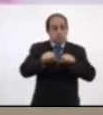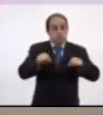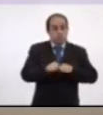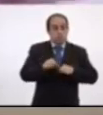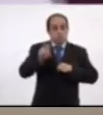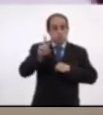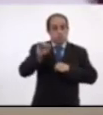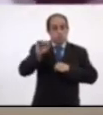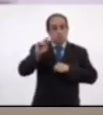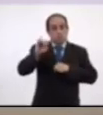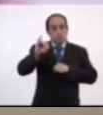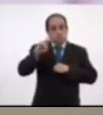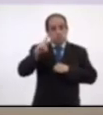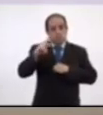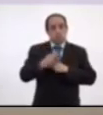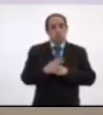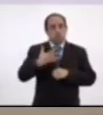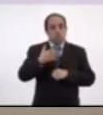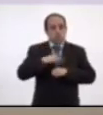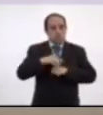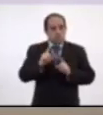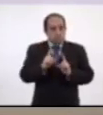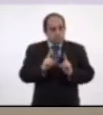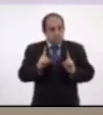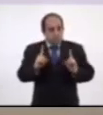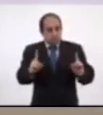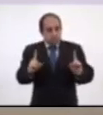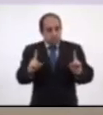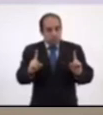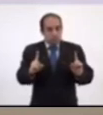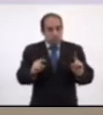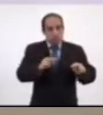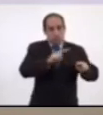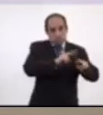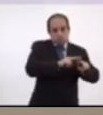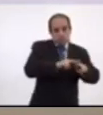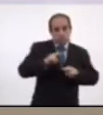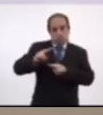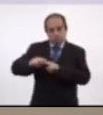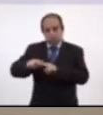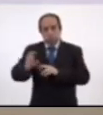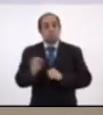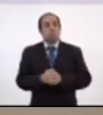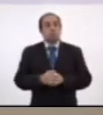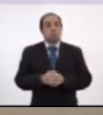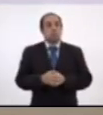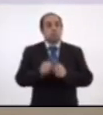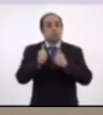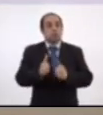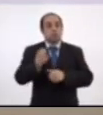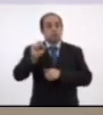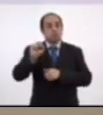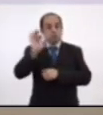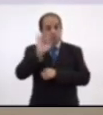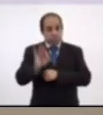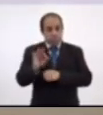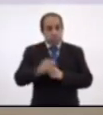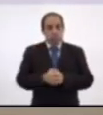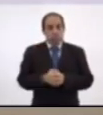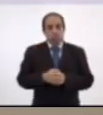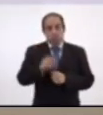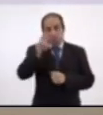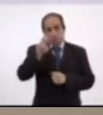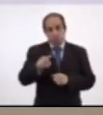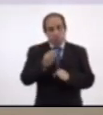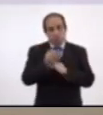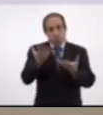por su diseño tienen mucha más distancia entre los asientos, que quedaron en 60%, ¿no? Entonces, realmente lo que